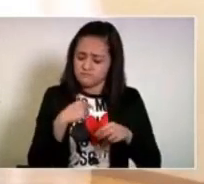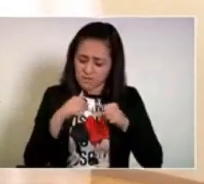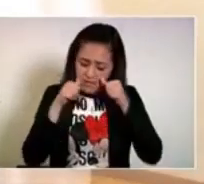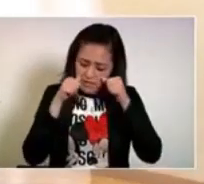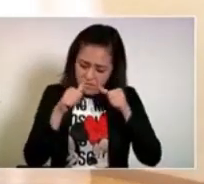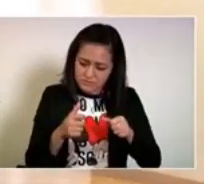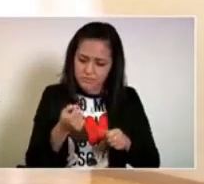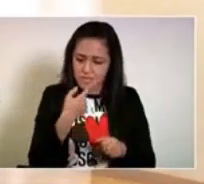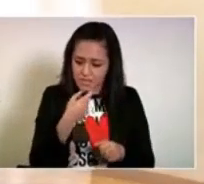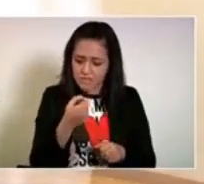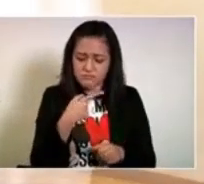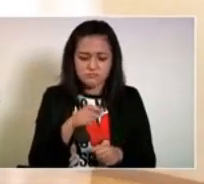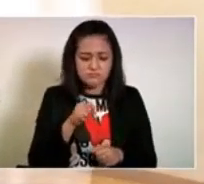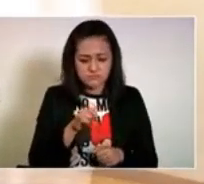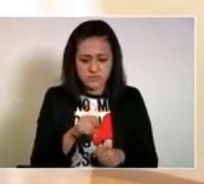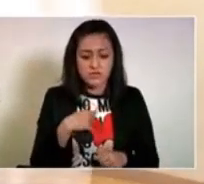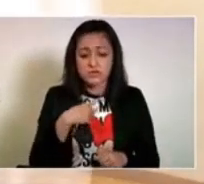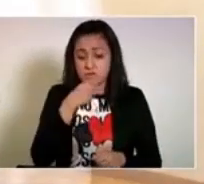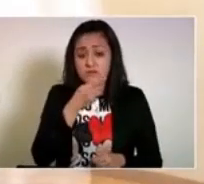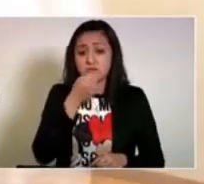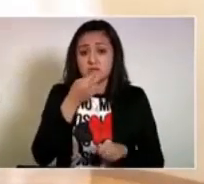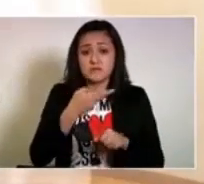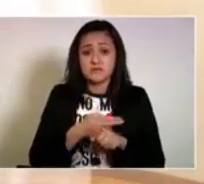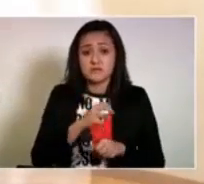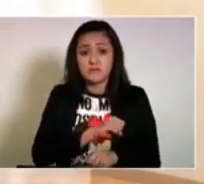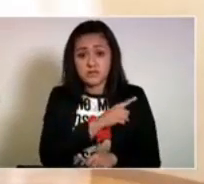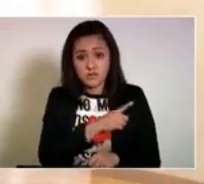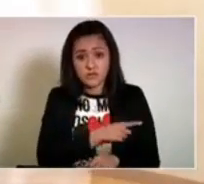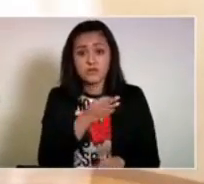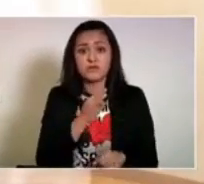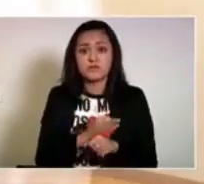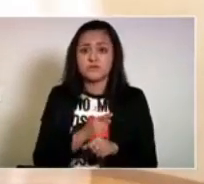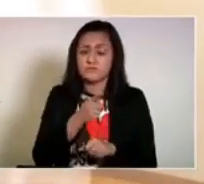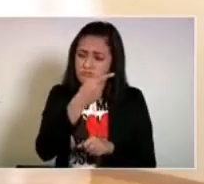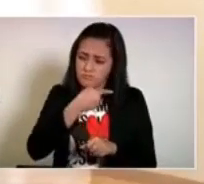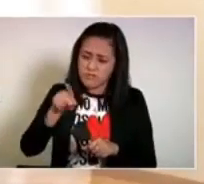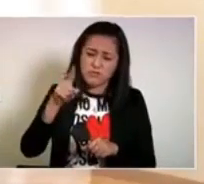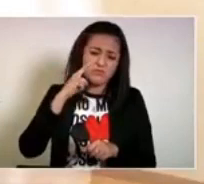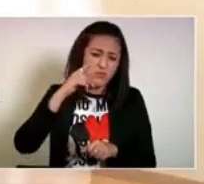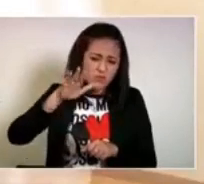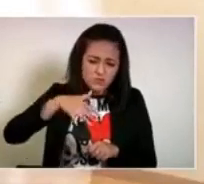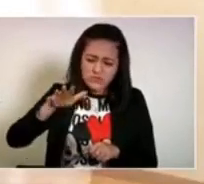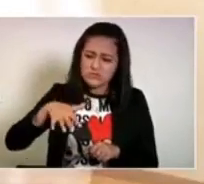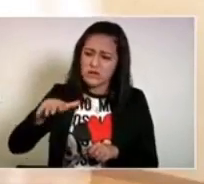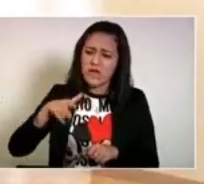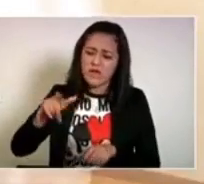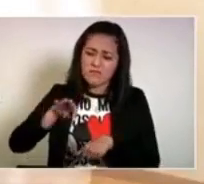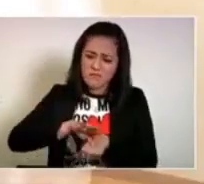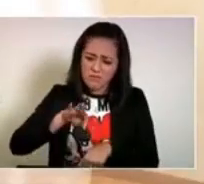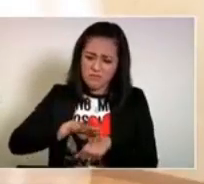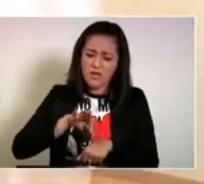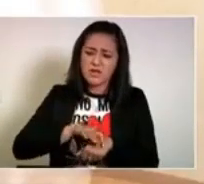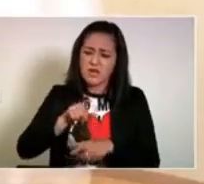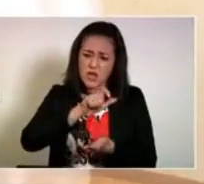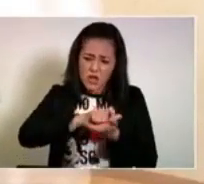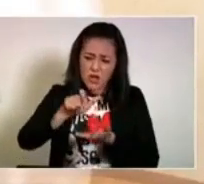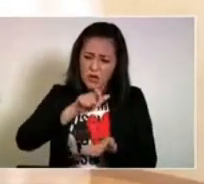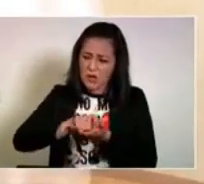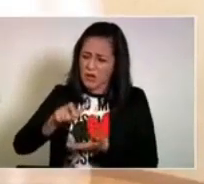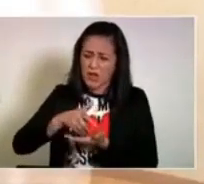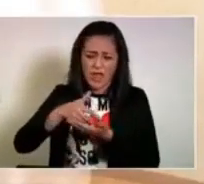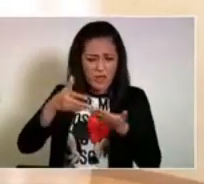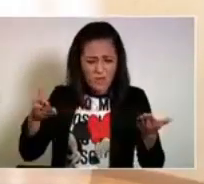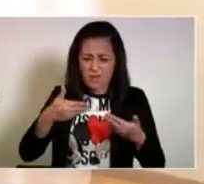medicamentos. Y le digo a la Secretaría de Salud que se salgan a las farmacias a conseguirlos en